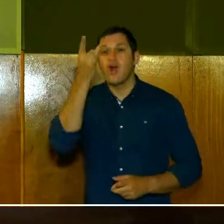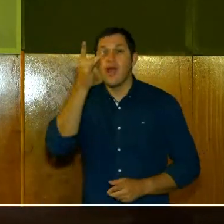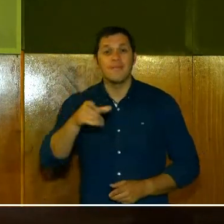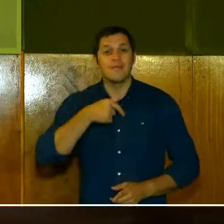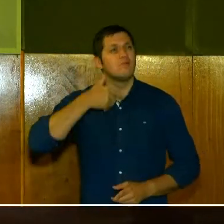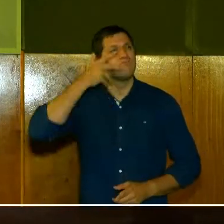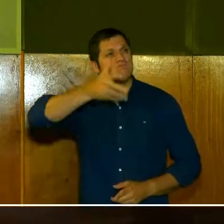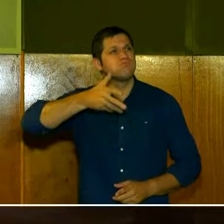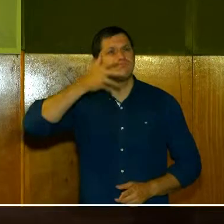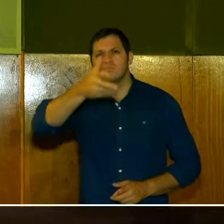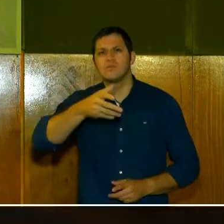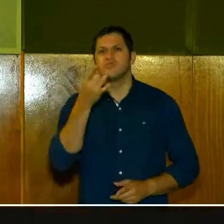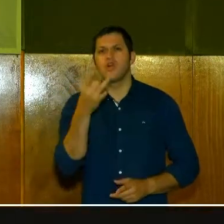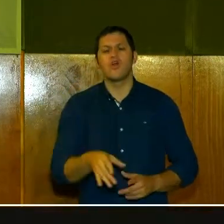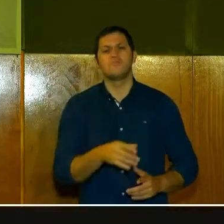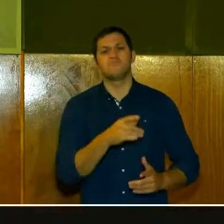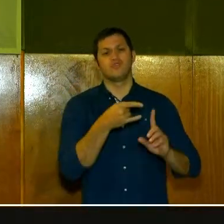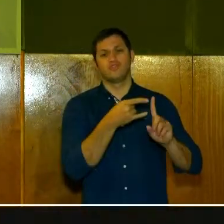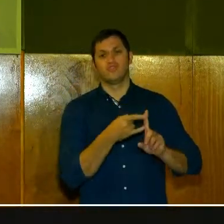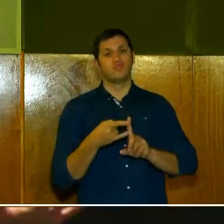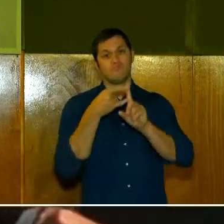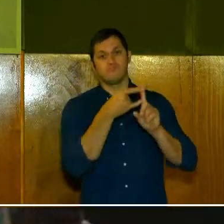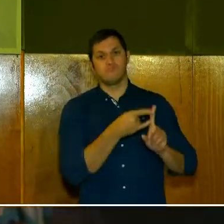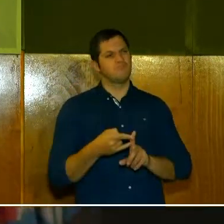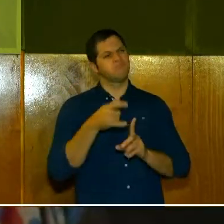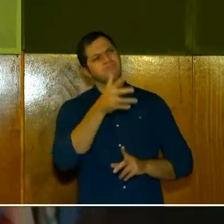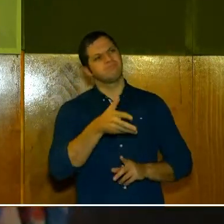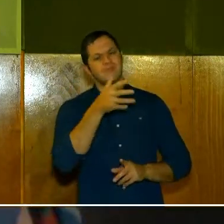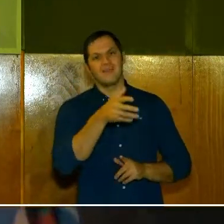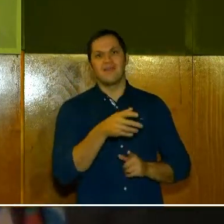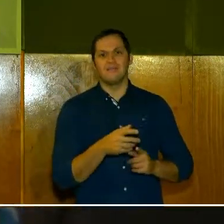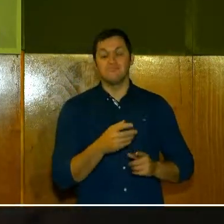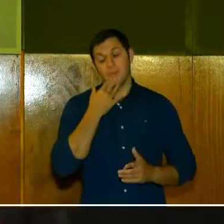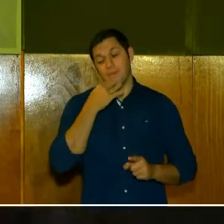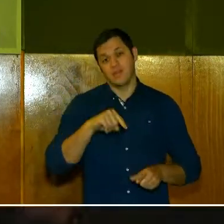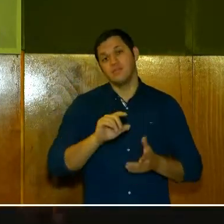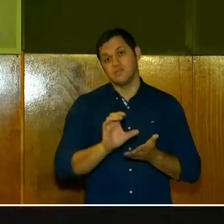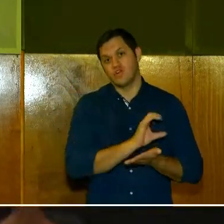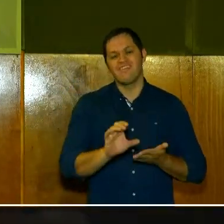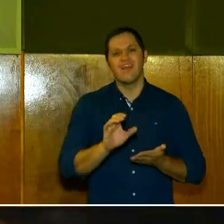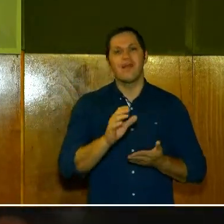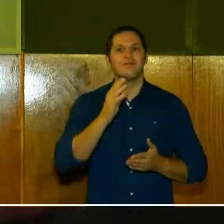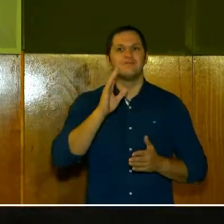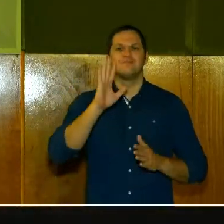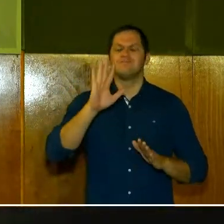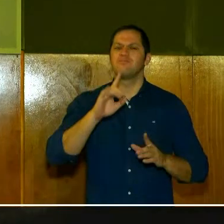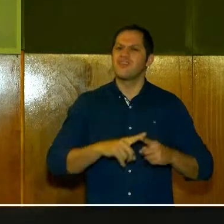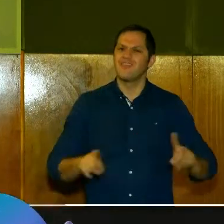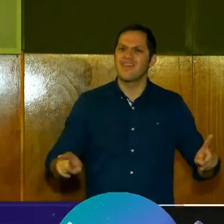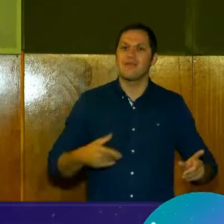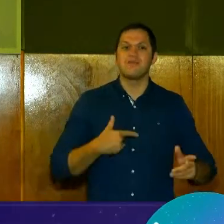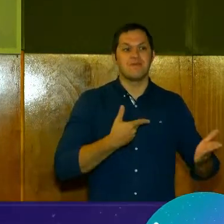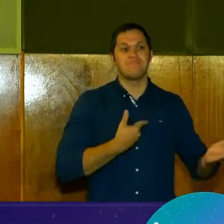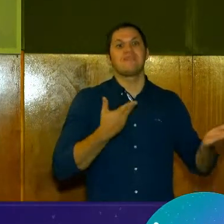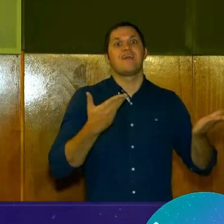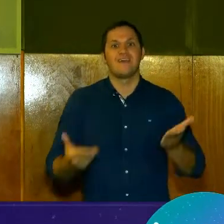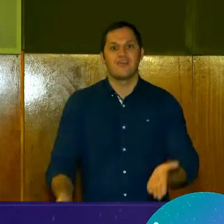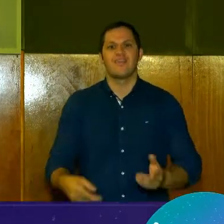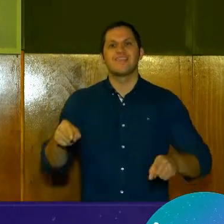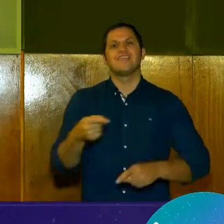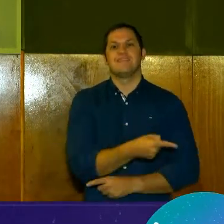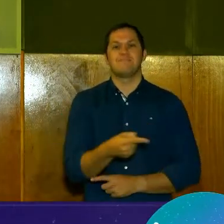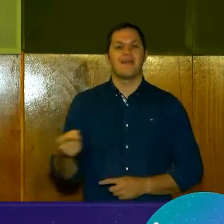desde que inició la pandemia estoy un poco nerviosa después de mucho tiempo dando charlas solo en forma virtual en las que